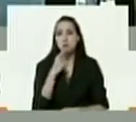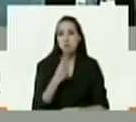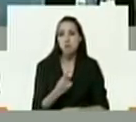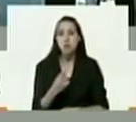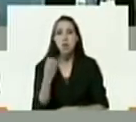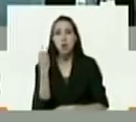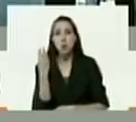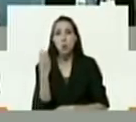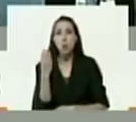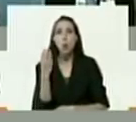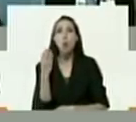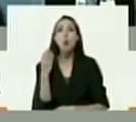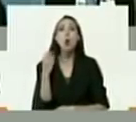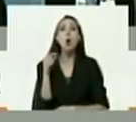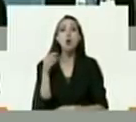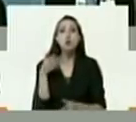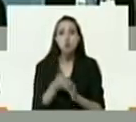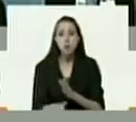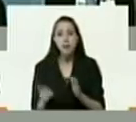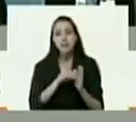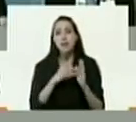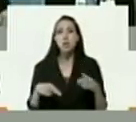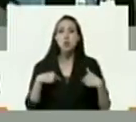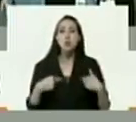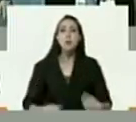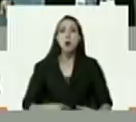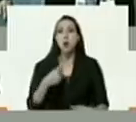en el Consejo de Derechos Humanos también dicen que